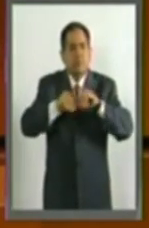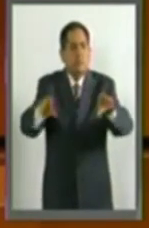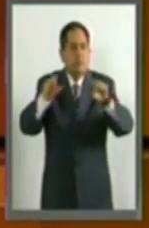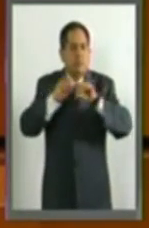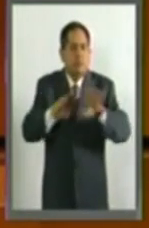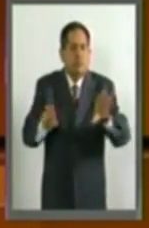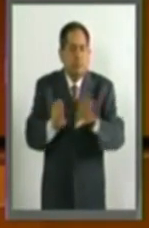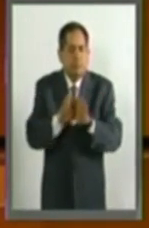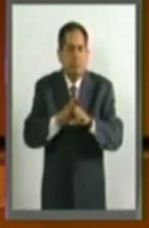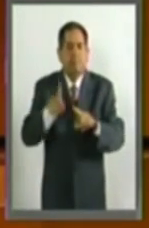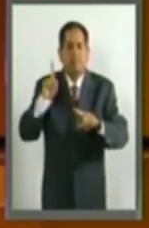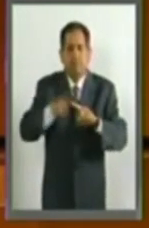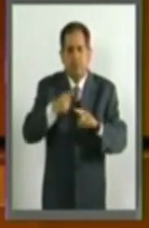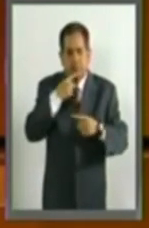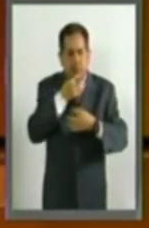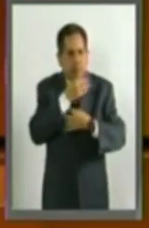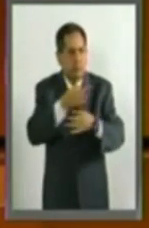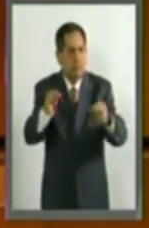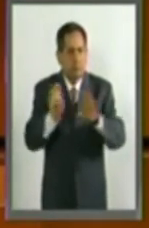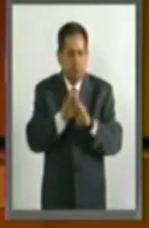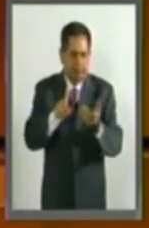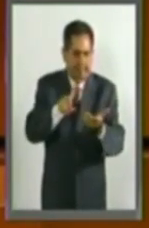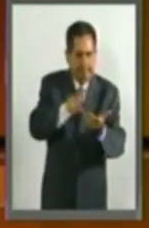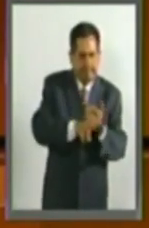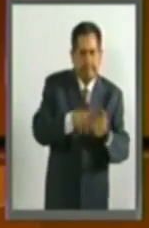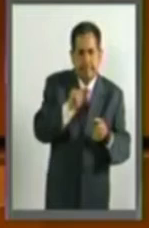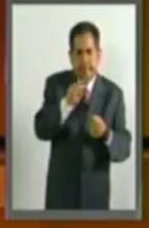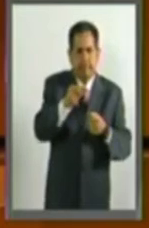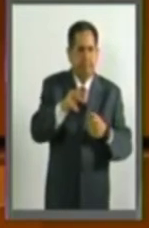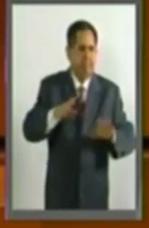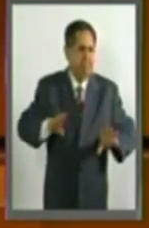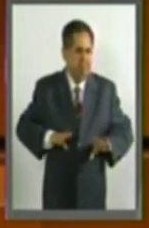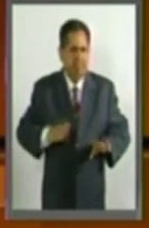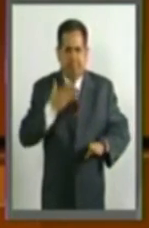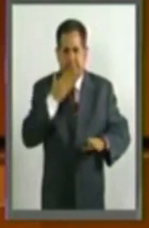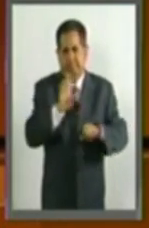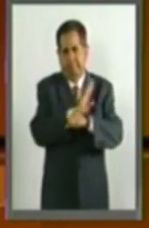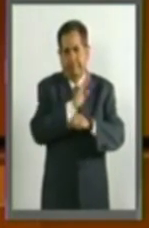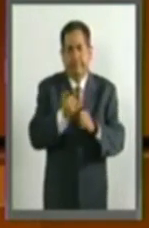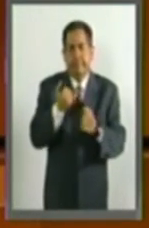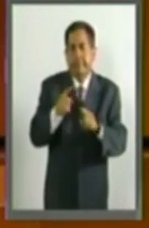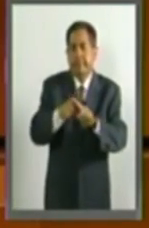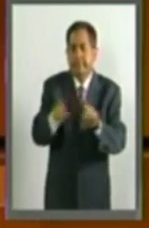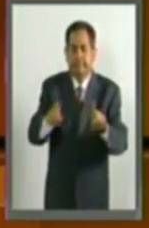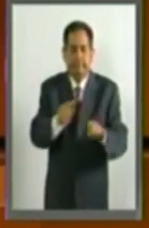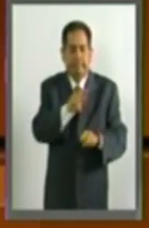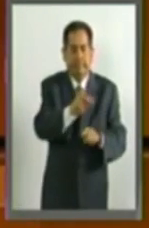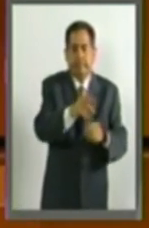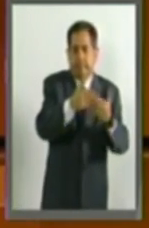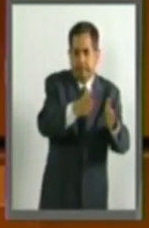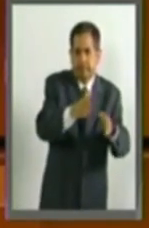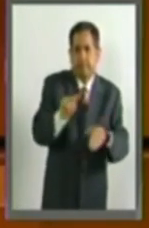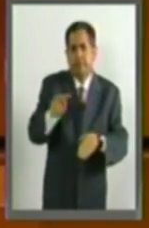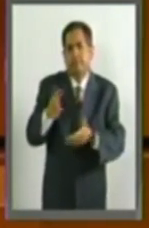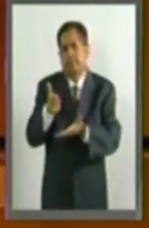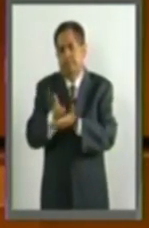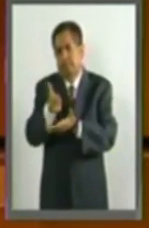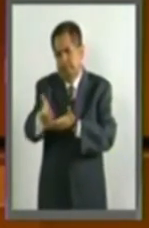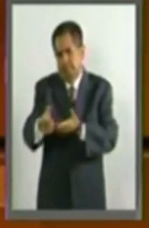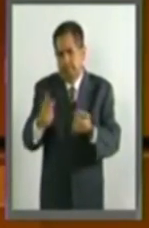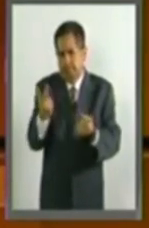difusión en la que se informen los contenidos, beneficios y diferencias de la televisión abierta